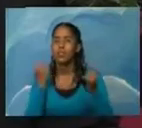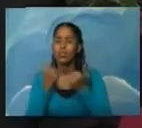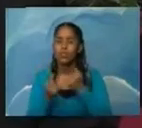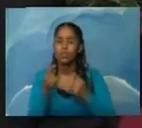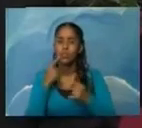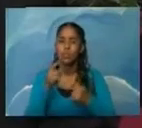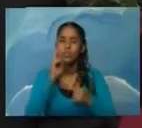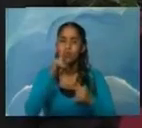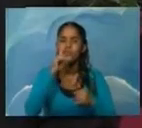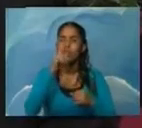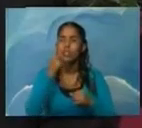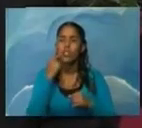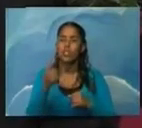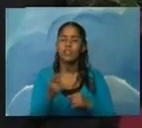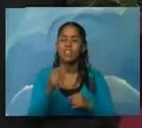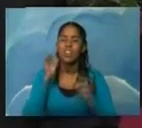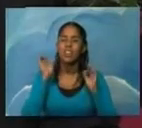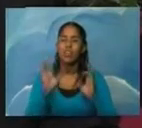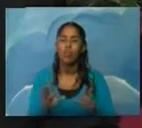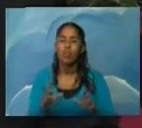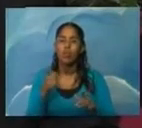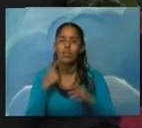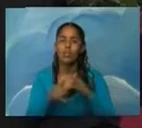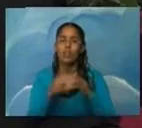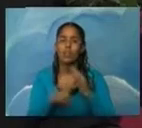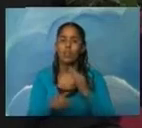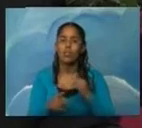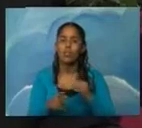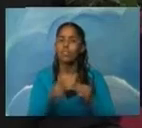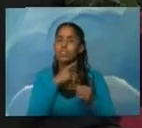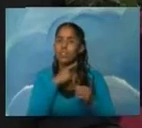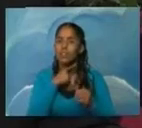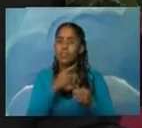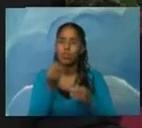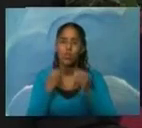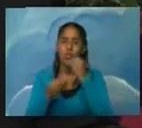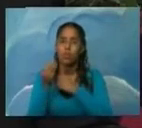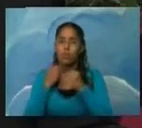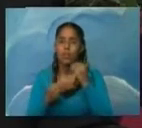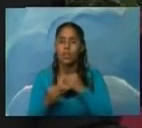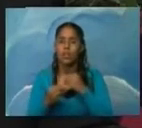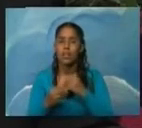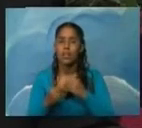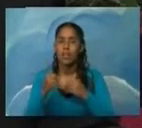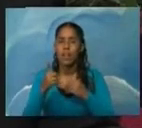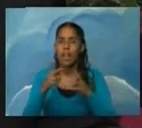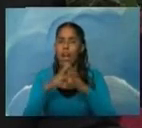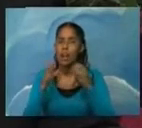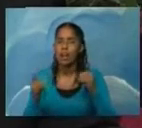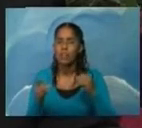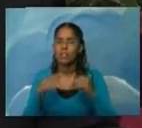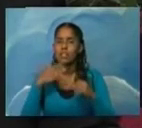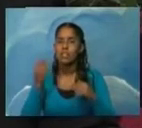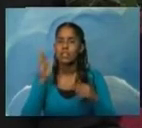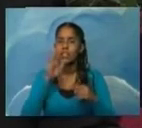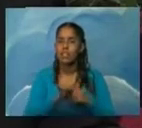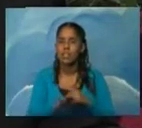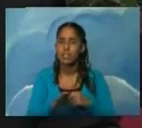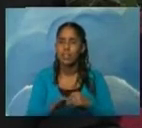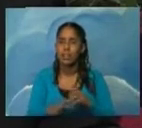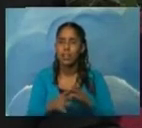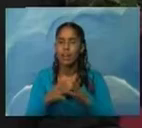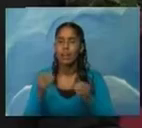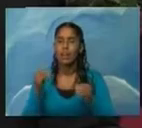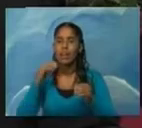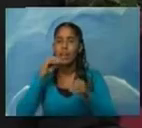acá, el 21, dice: ninguna cosa mortecina comeréis al extranjero que está